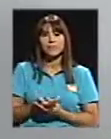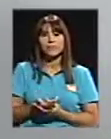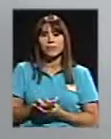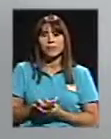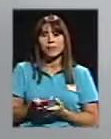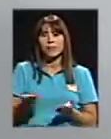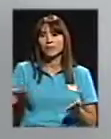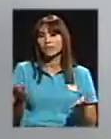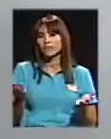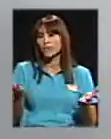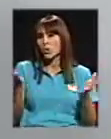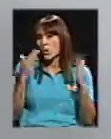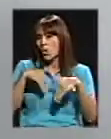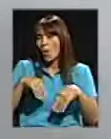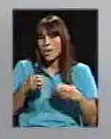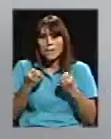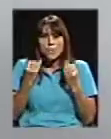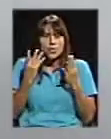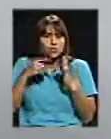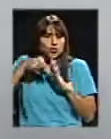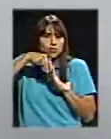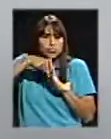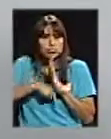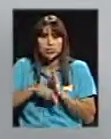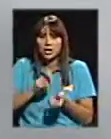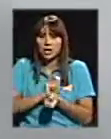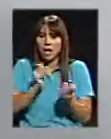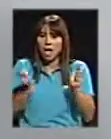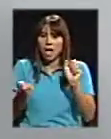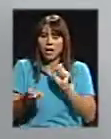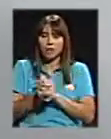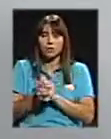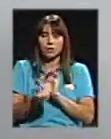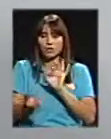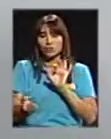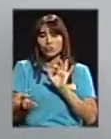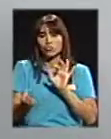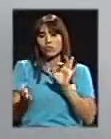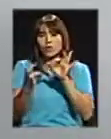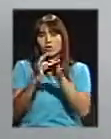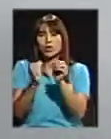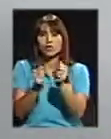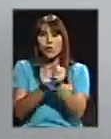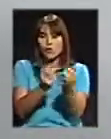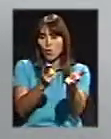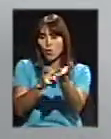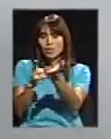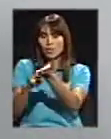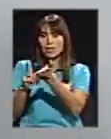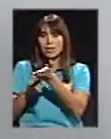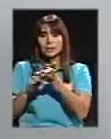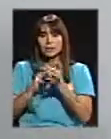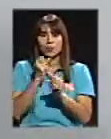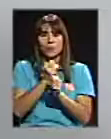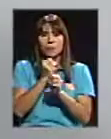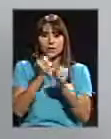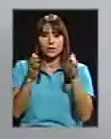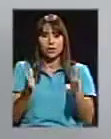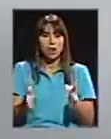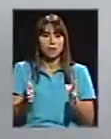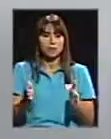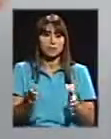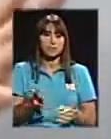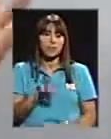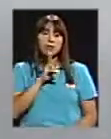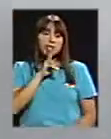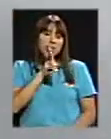no hay grandes cambios en cuanto a la contratación de personal, ¿verdad? sea, porcentajes